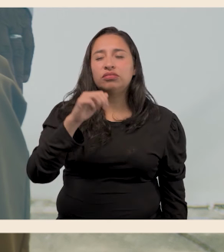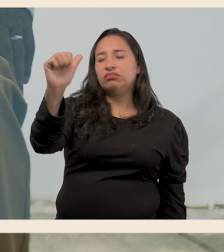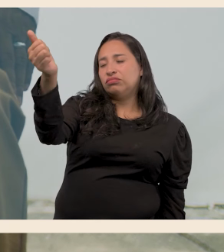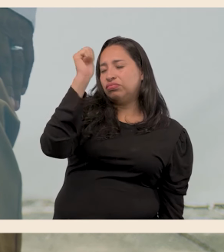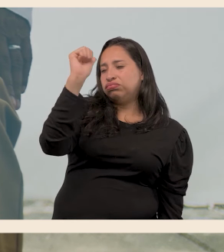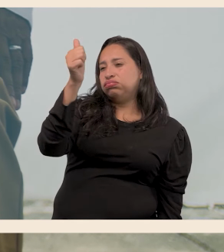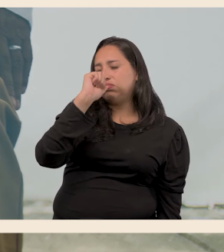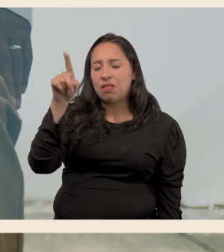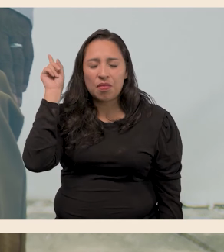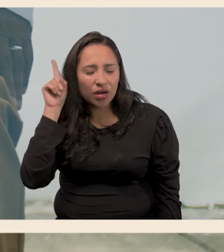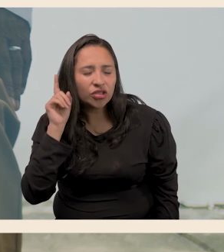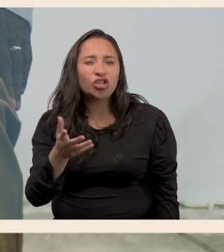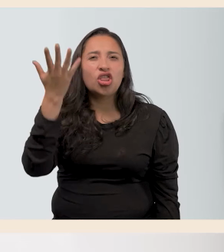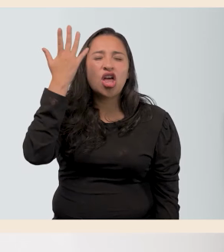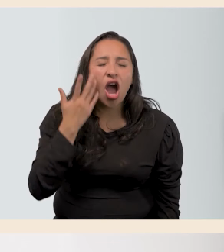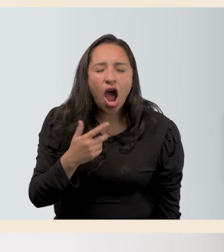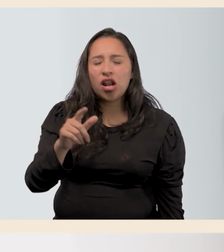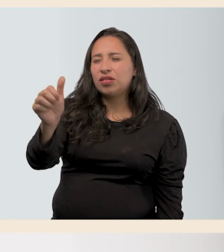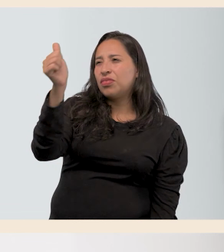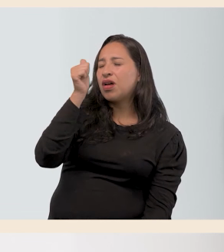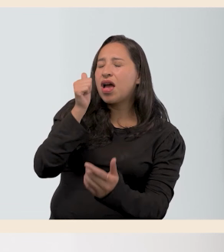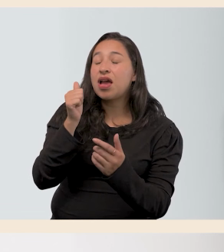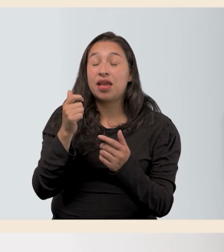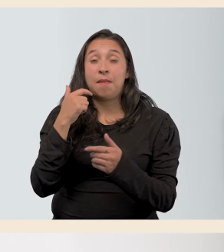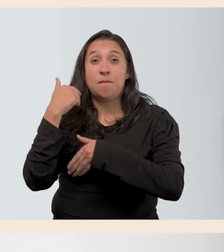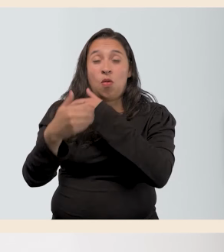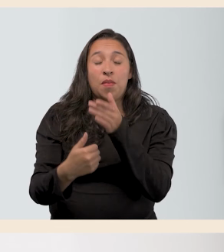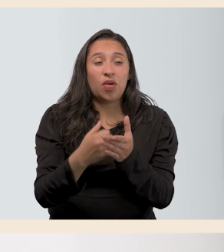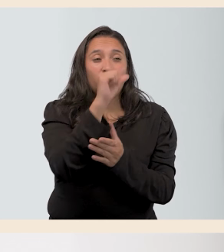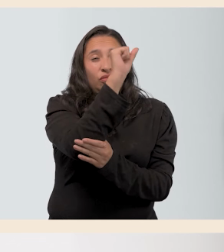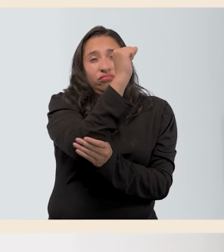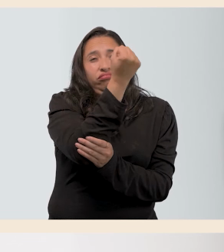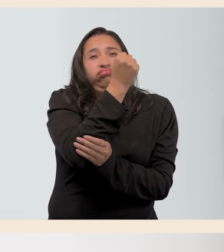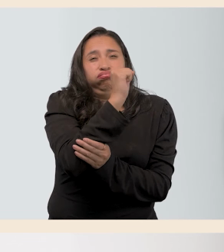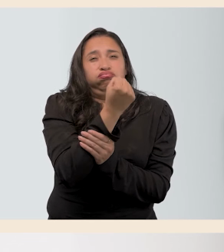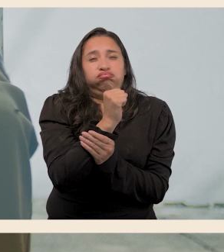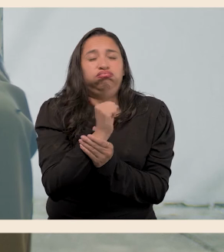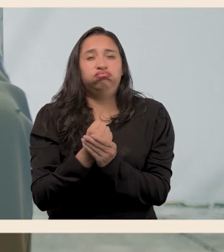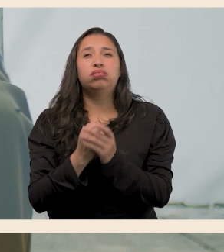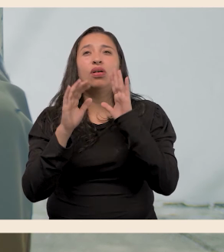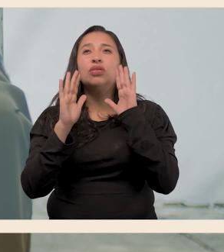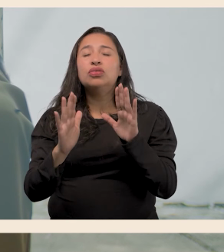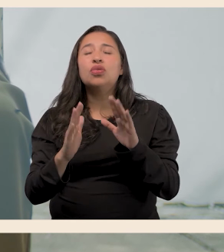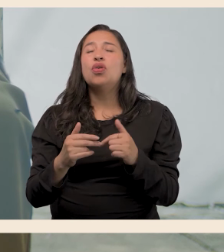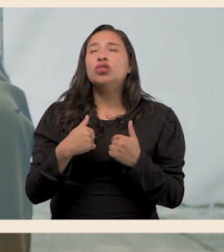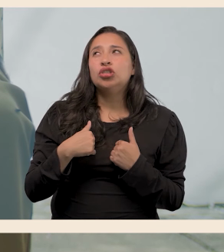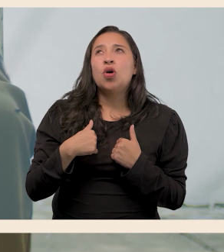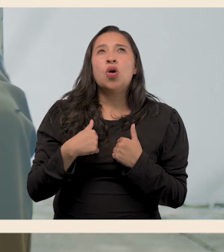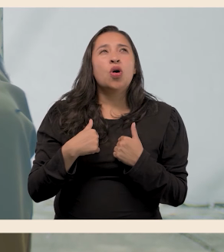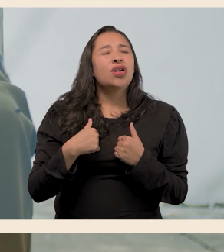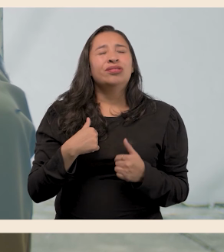Y eso fue terrible también. Fui cayendo más bajo y más bajo, más bajo. Yo